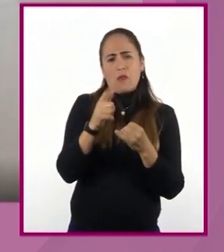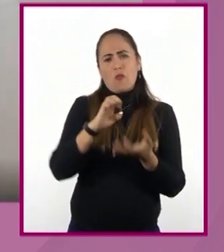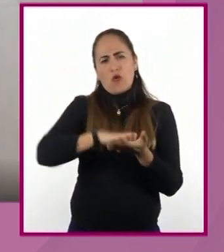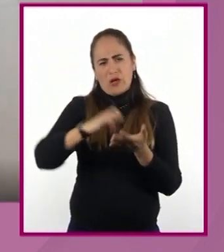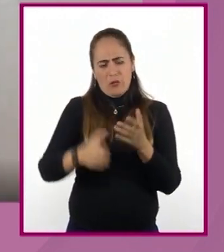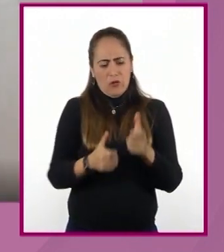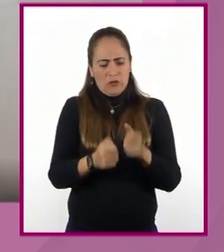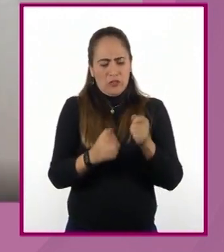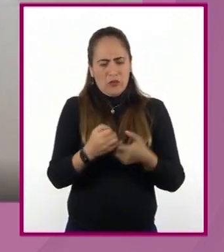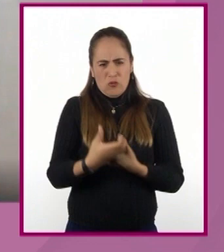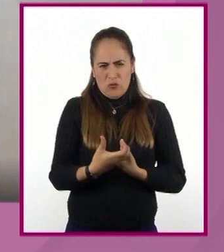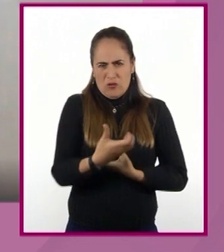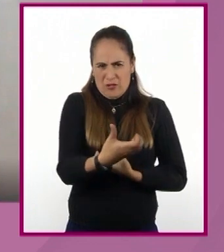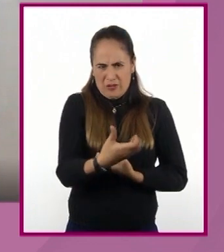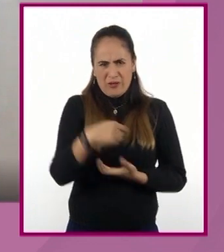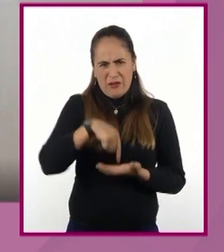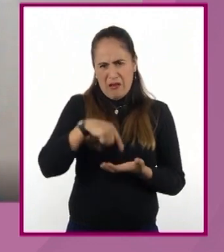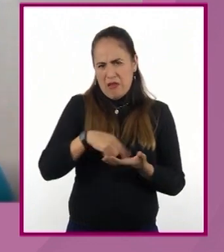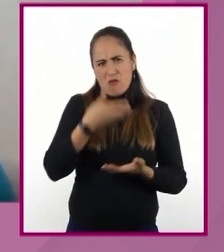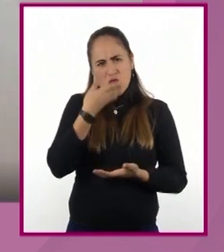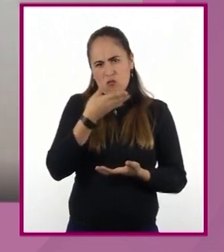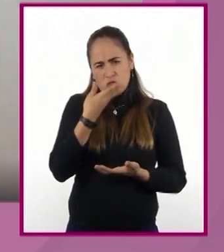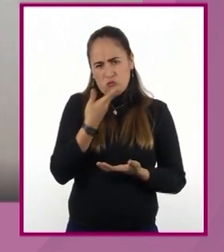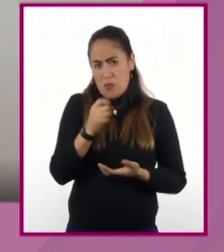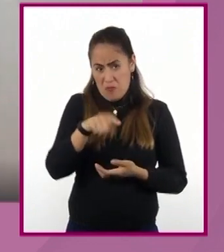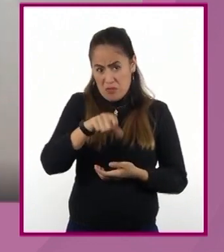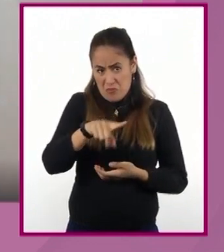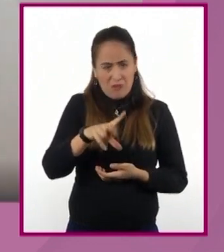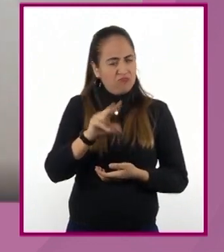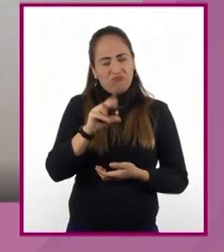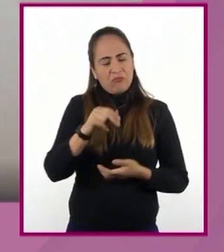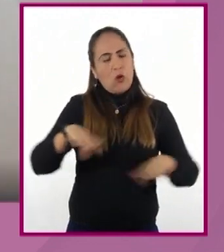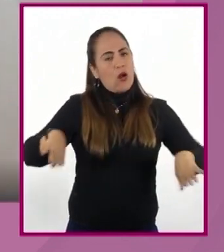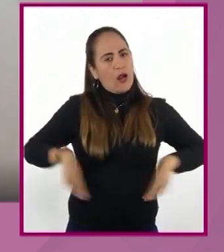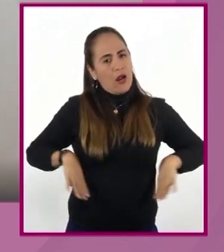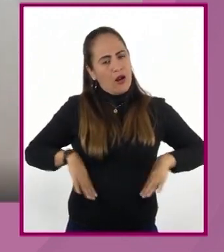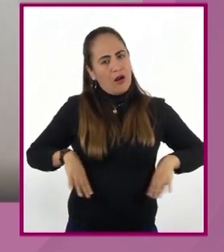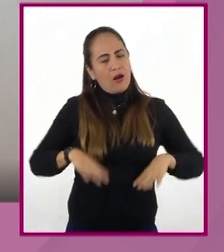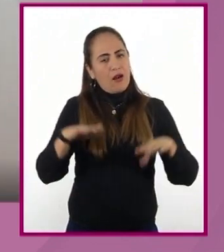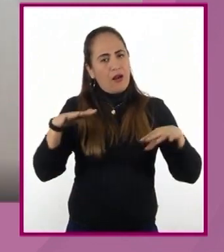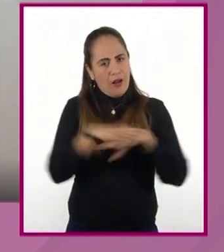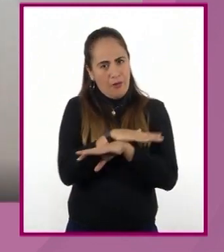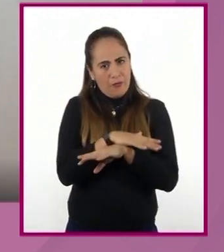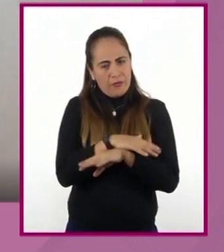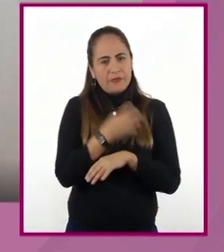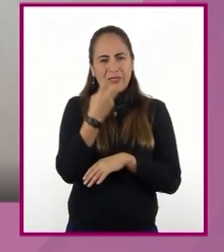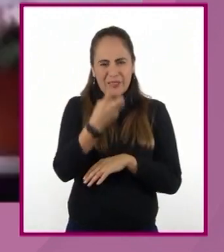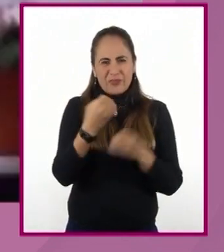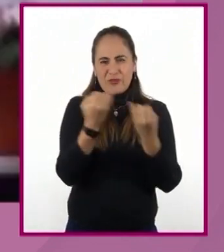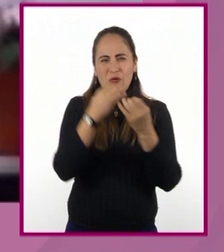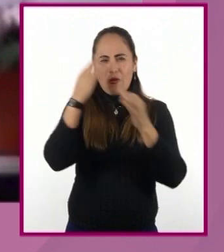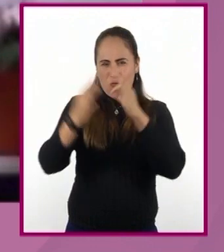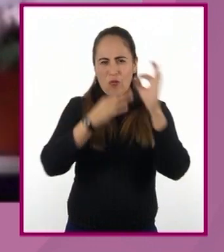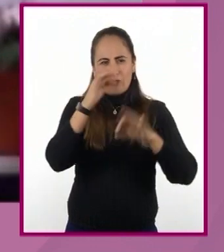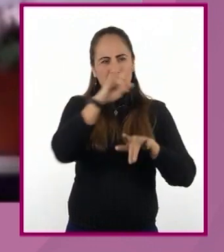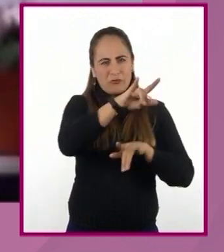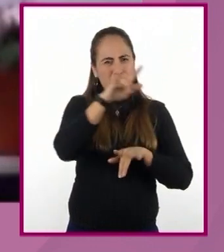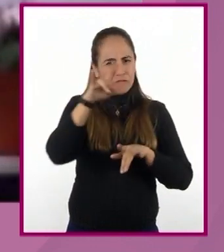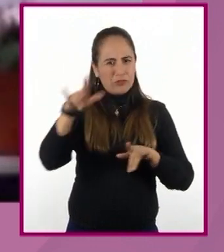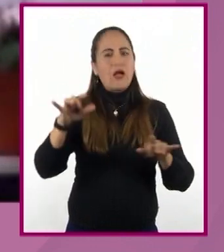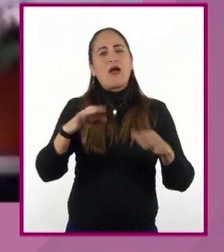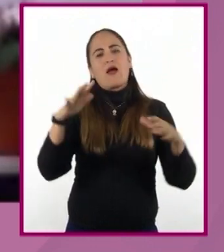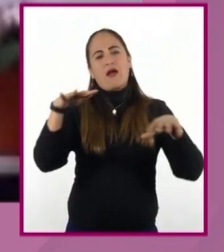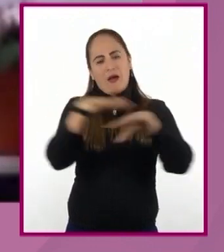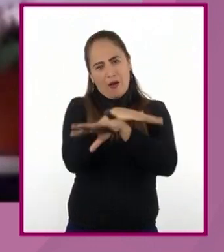nos cambió los comportamientos y los hábitos, y entonces la publicidad se adecua y cambia. Entonces, sí tiene que